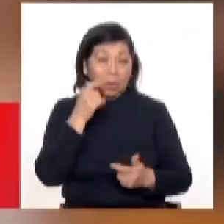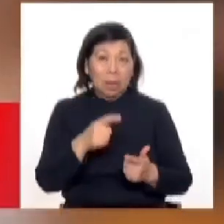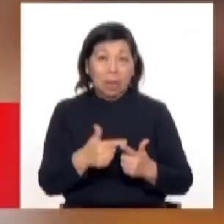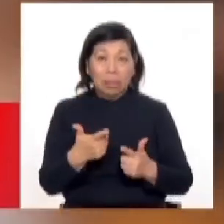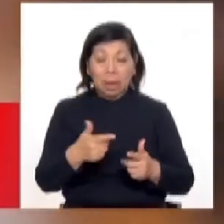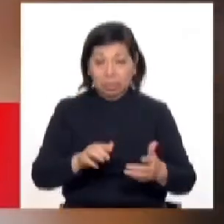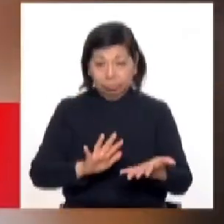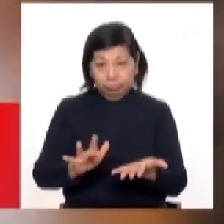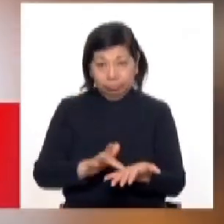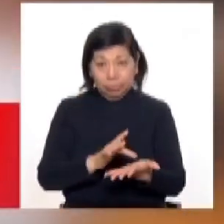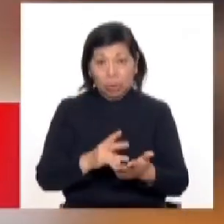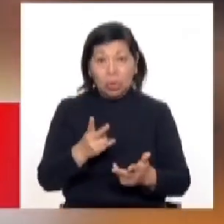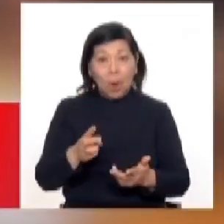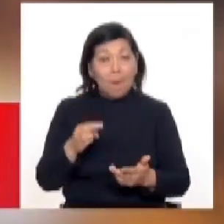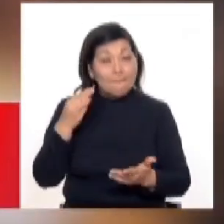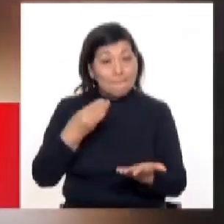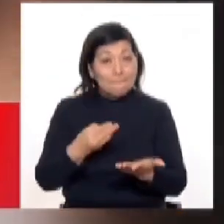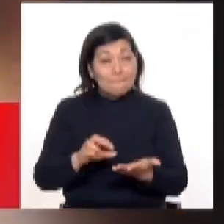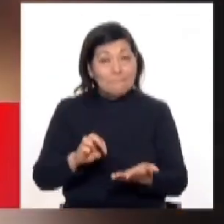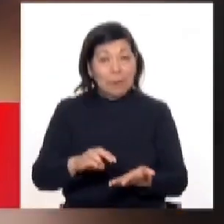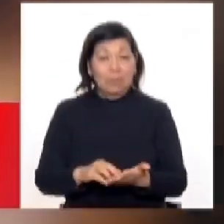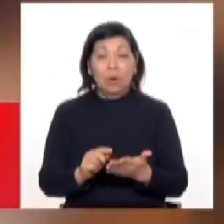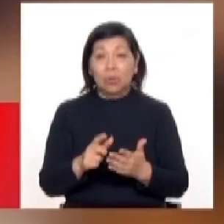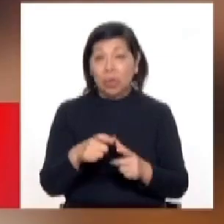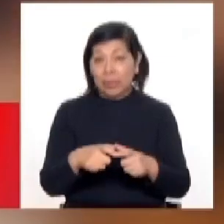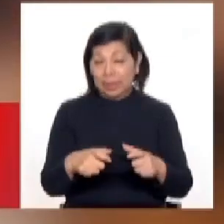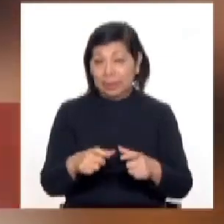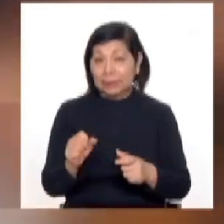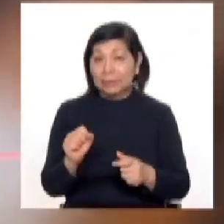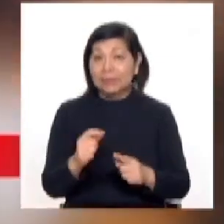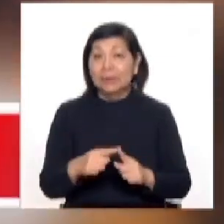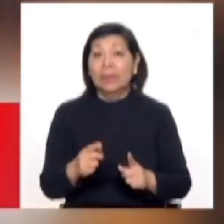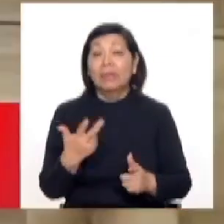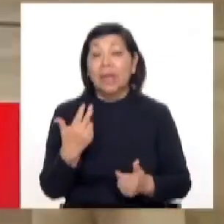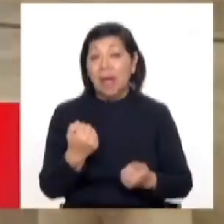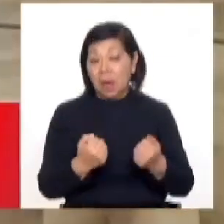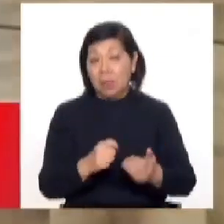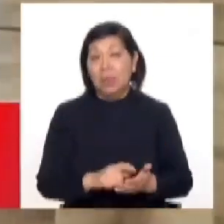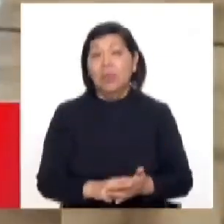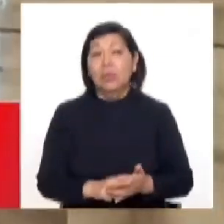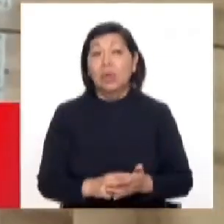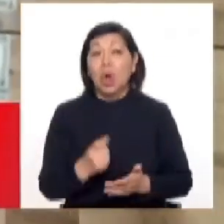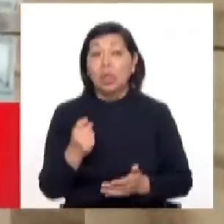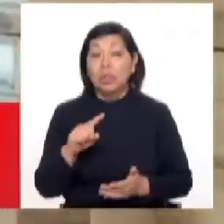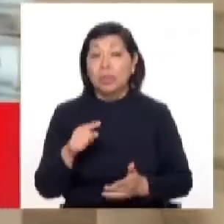3 tablets, 2 memorias SD, 2 tarjetas SIM, 3 vehículos,